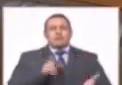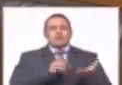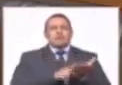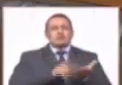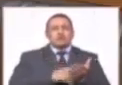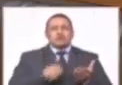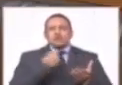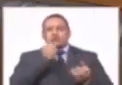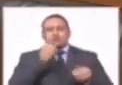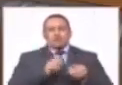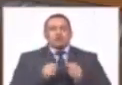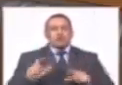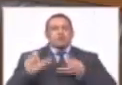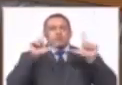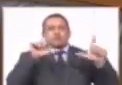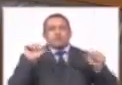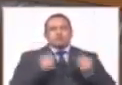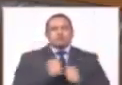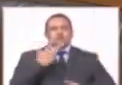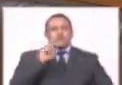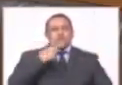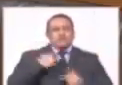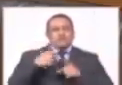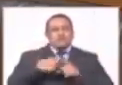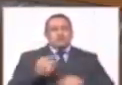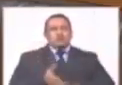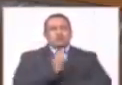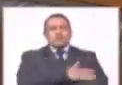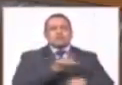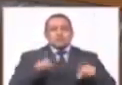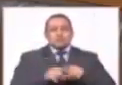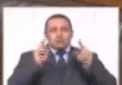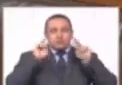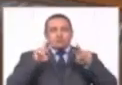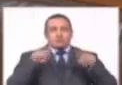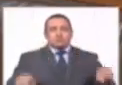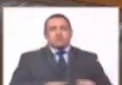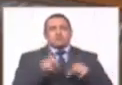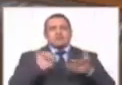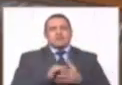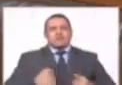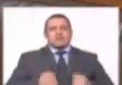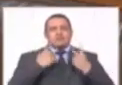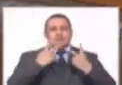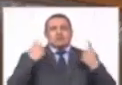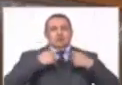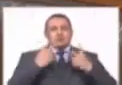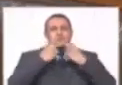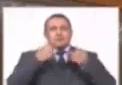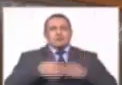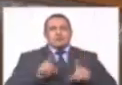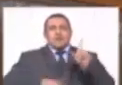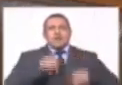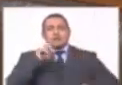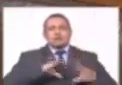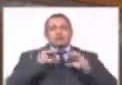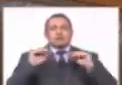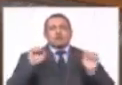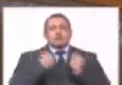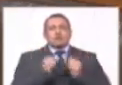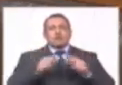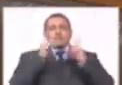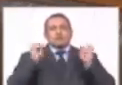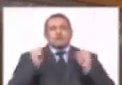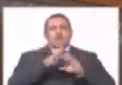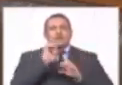consumo, sobre las diapositivas, que son más de 30, como decía, y lo han visto ustedes, que parecía, yo me había perdido de algo. Estábamos discutiendo en el punto de